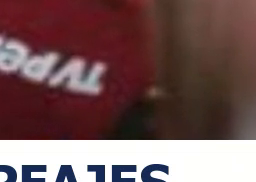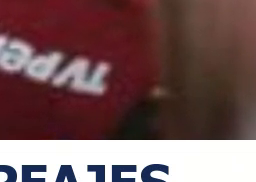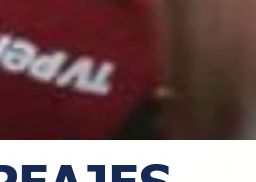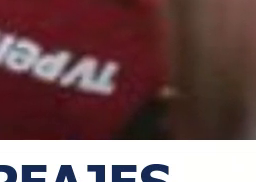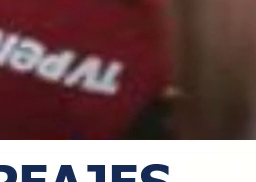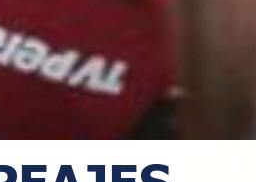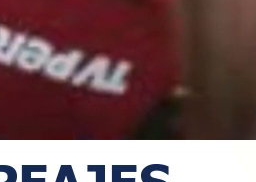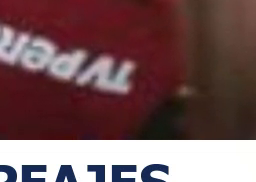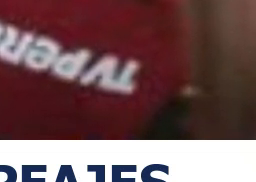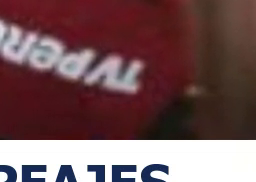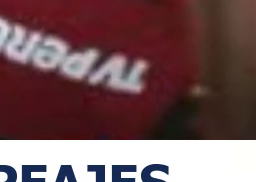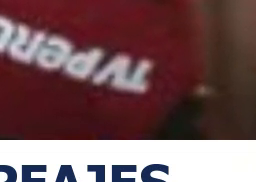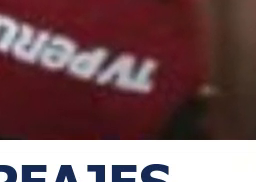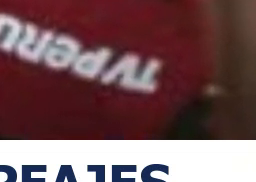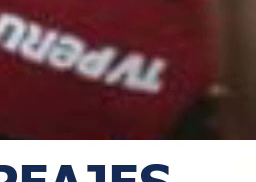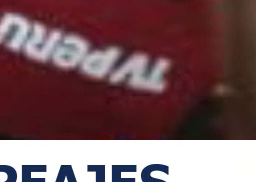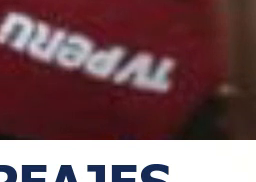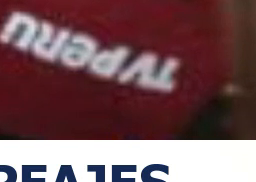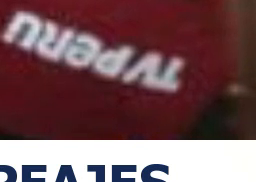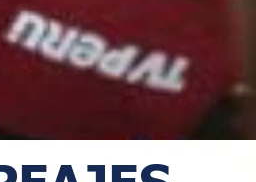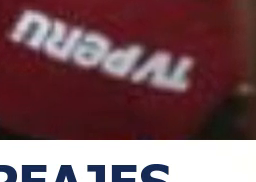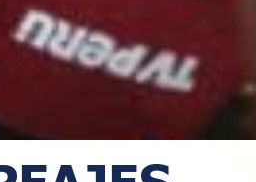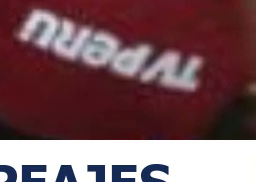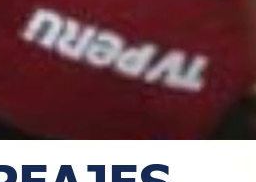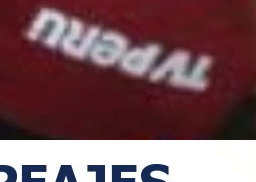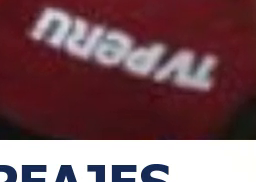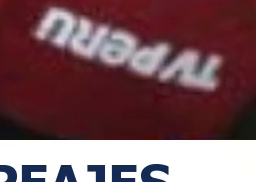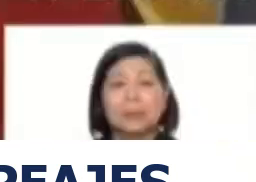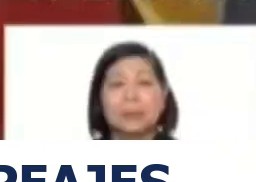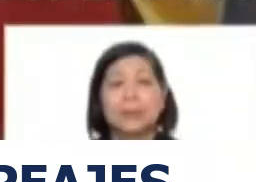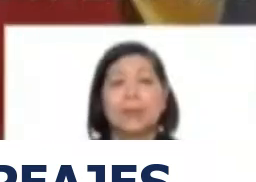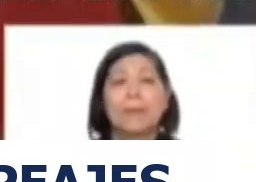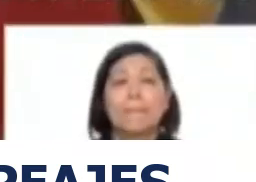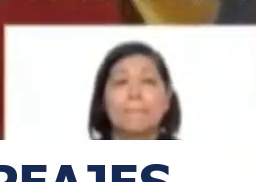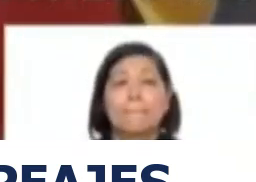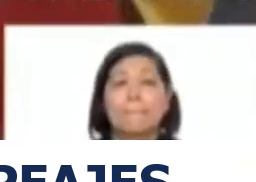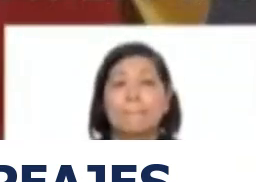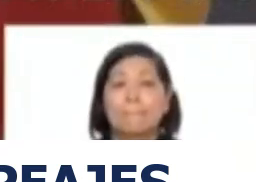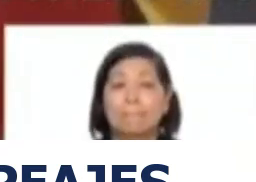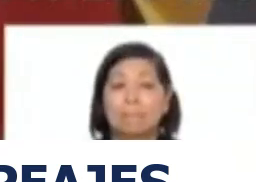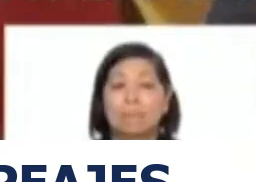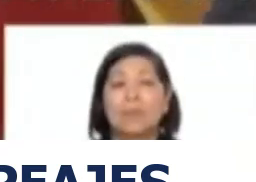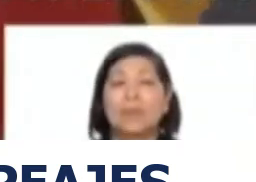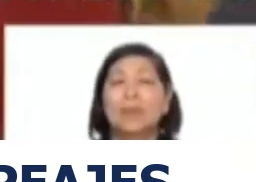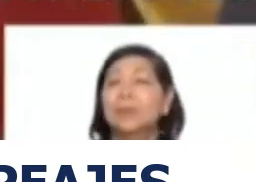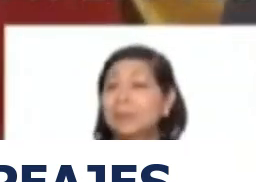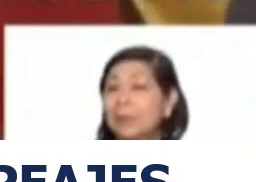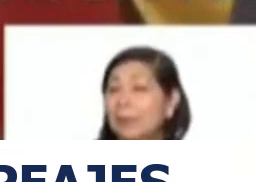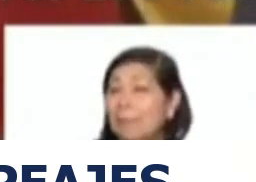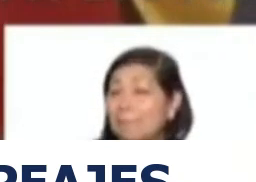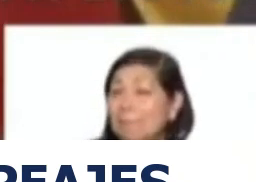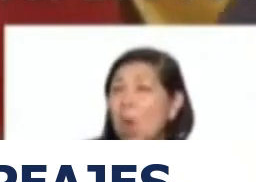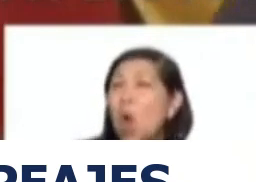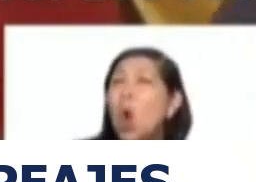cobros, ante la afectación de la población que tiene menos recursos en Lima Norte. En esa línea, López Aliaga argumentó que Gutiérrez